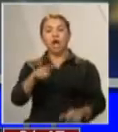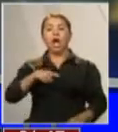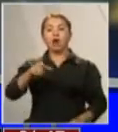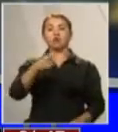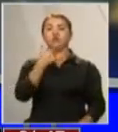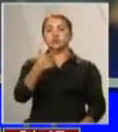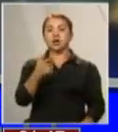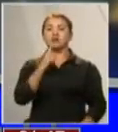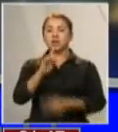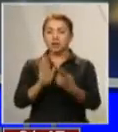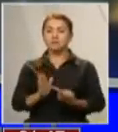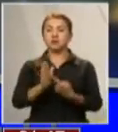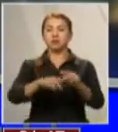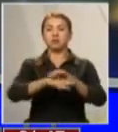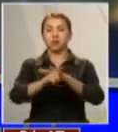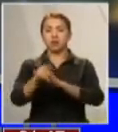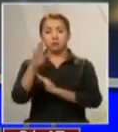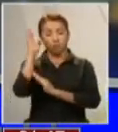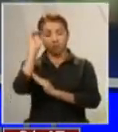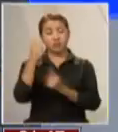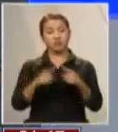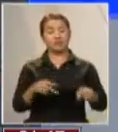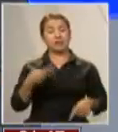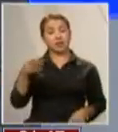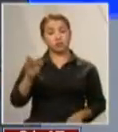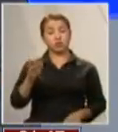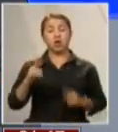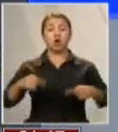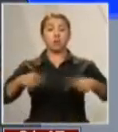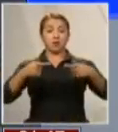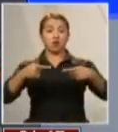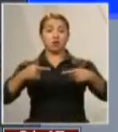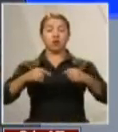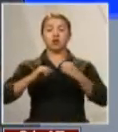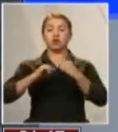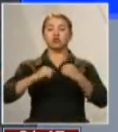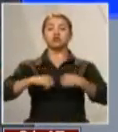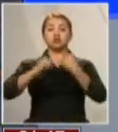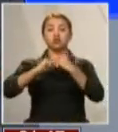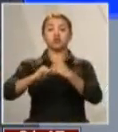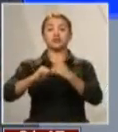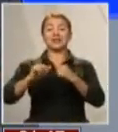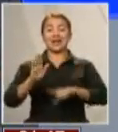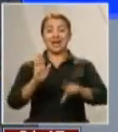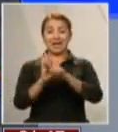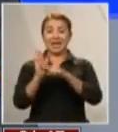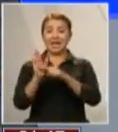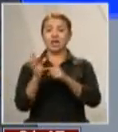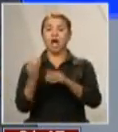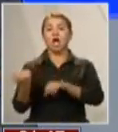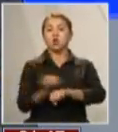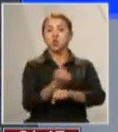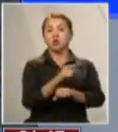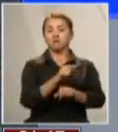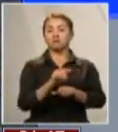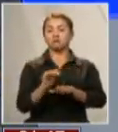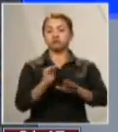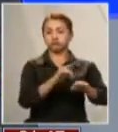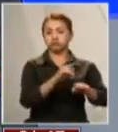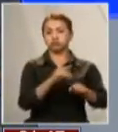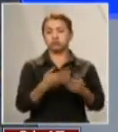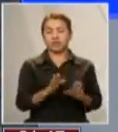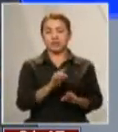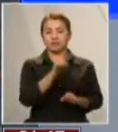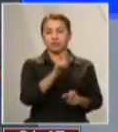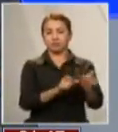representante de los delincuentes por tener una opinión distinta a la suya? Bueno, oponerse a estas leyes, yo encuentro que al final lo único que hacen es beneficiar al delincuente y la impunidad del delincuente. Más que lo voy a dar un